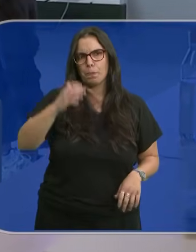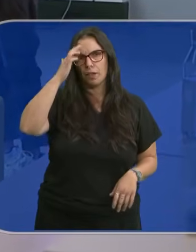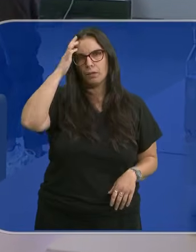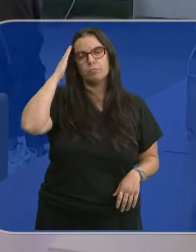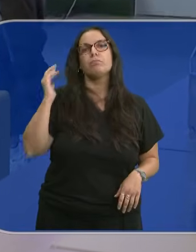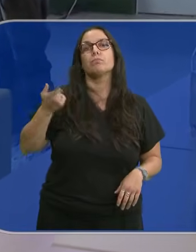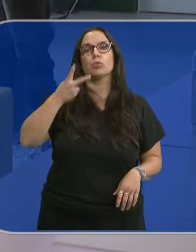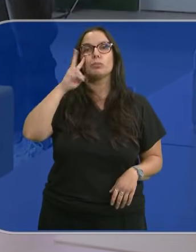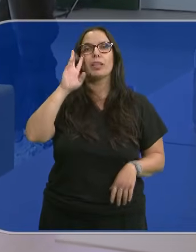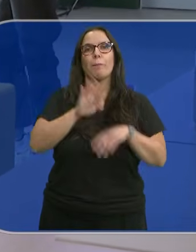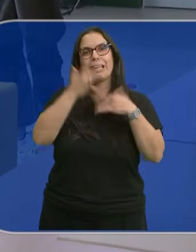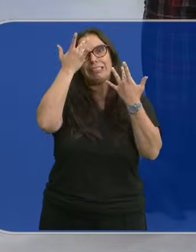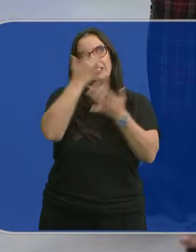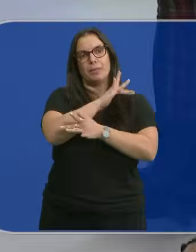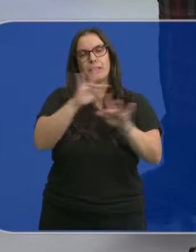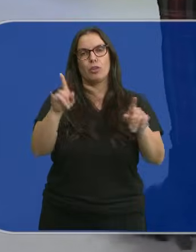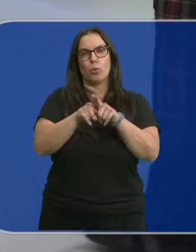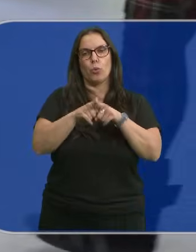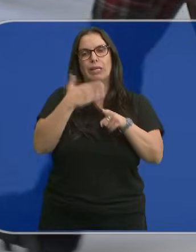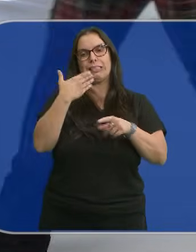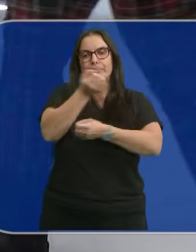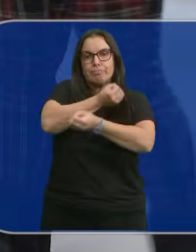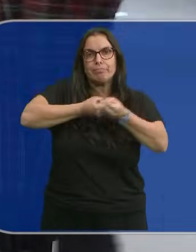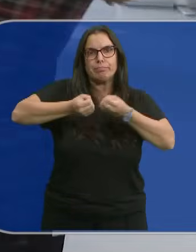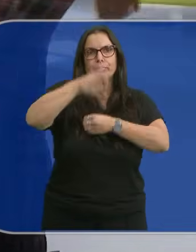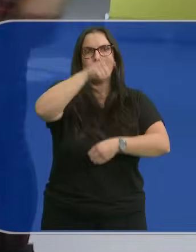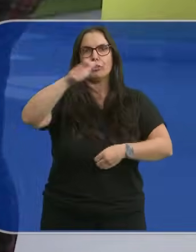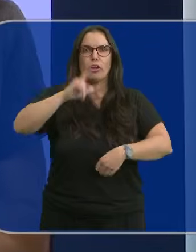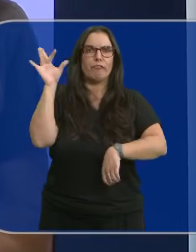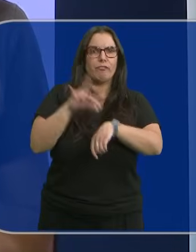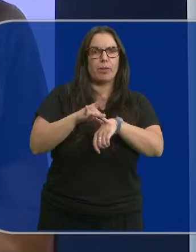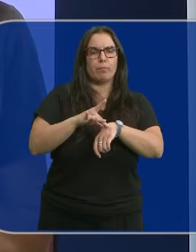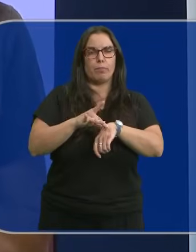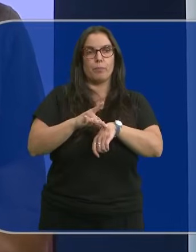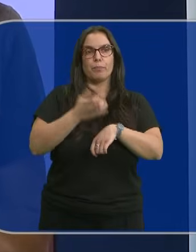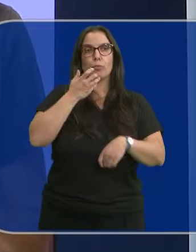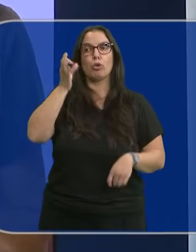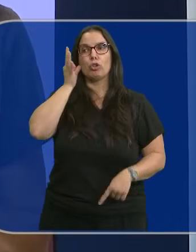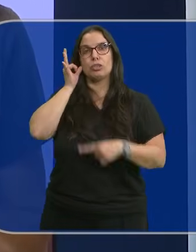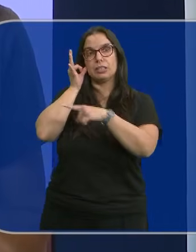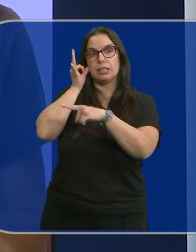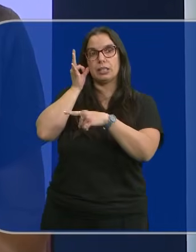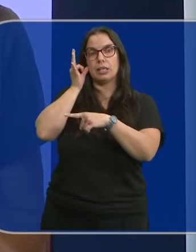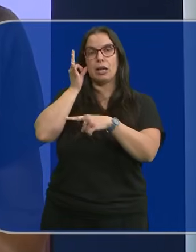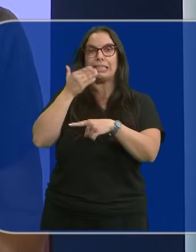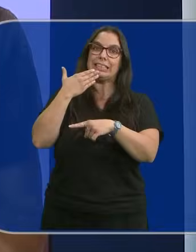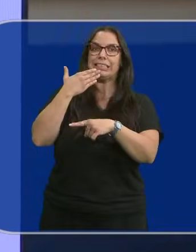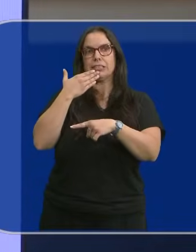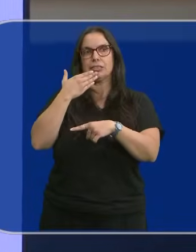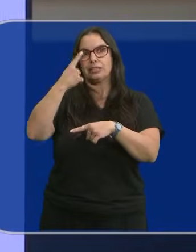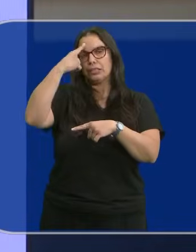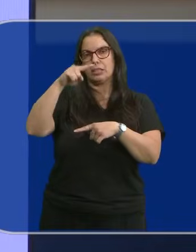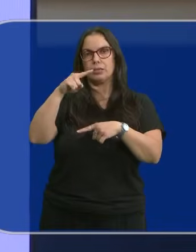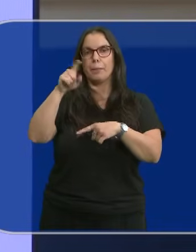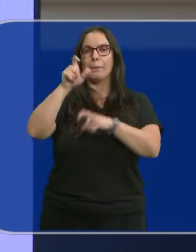Es una experiencia de sensibilización, ponernos en los pies de aquellas personas que sufren alguna enfermedad. Esta chica está a través del simulador conociendo